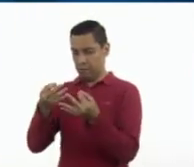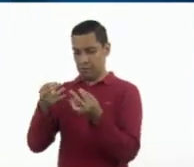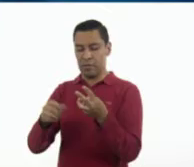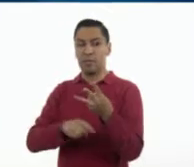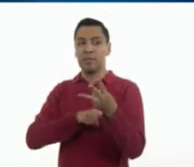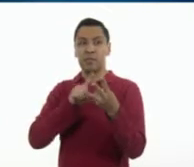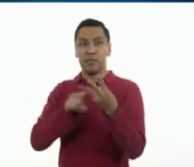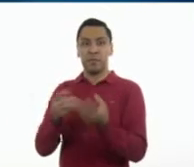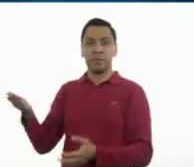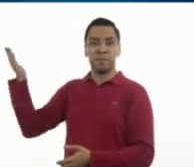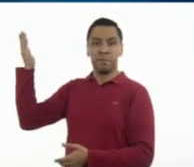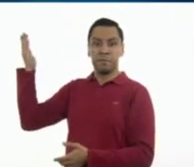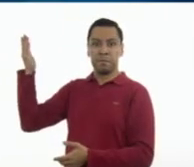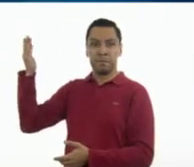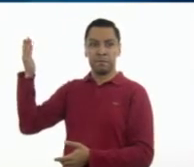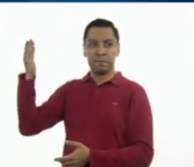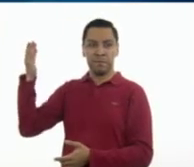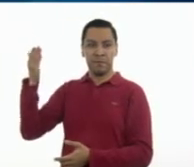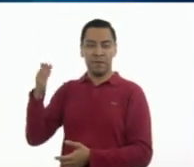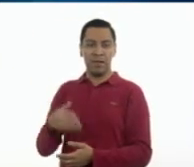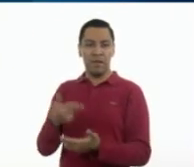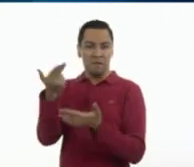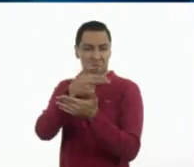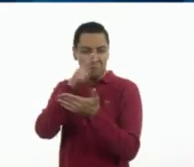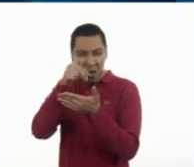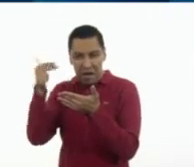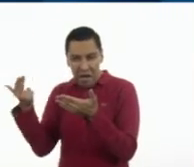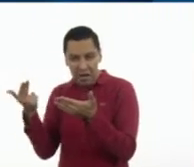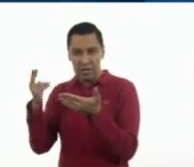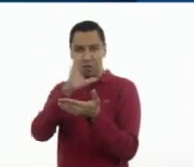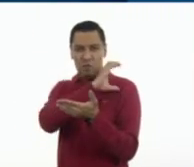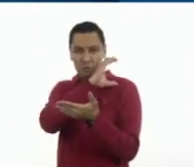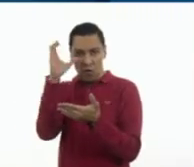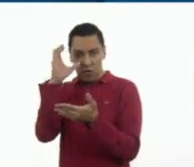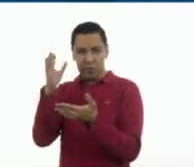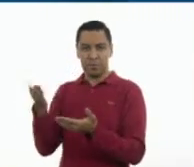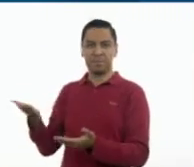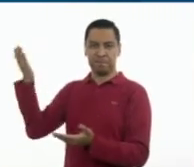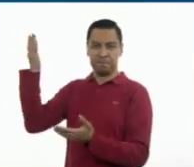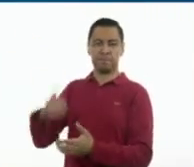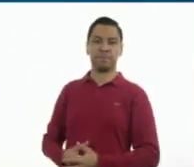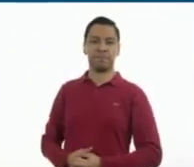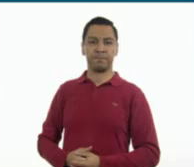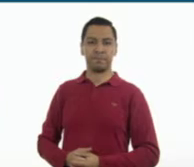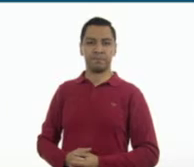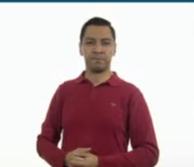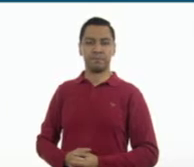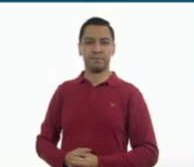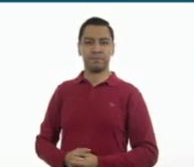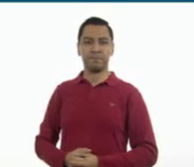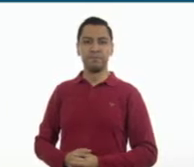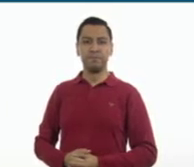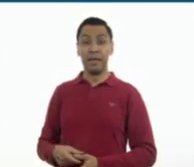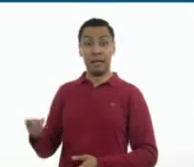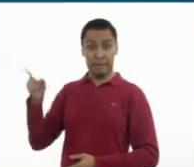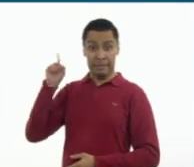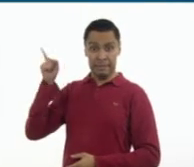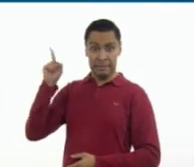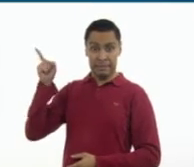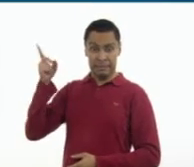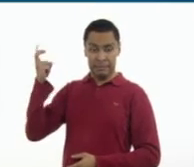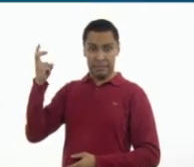publicitarios? De estos que encontramos en cualquier lugar. Vamos a ver el primero de los anuncios. Este ejemplo que estamos viendo aquí